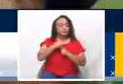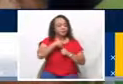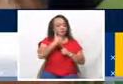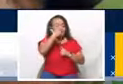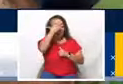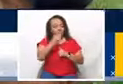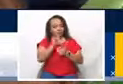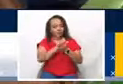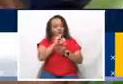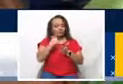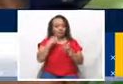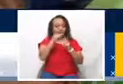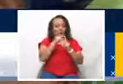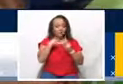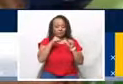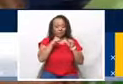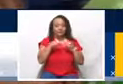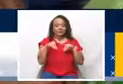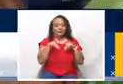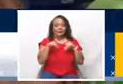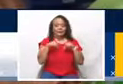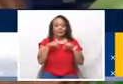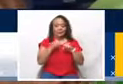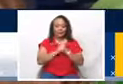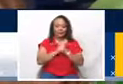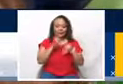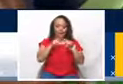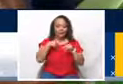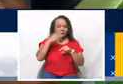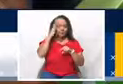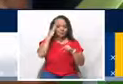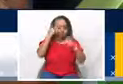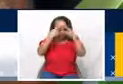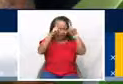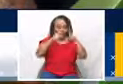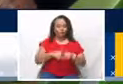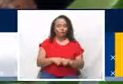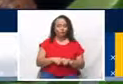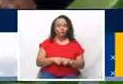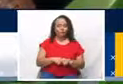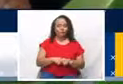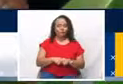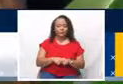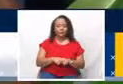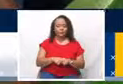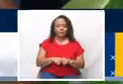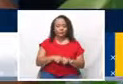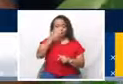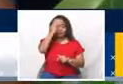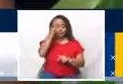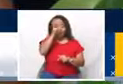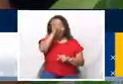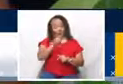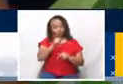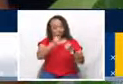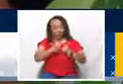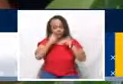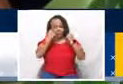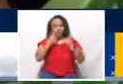tiene palabra porque todavía sigo temblando. Pero yo sabía que lo iba a hacer. Sí, porque él es